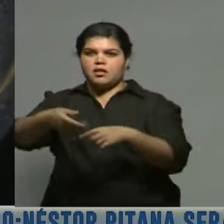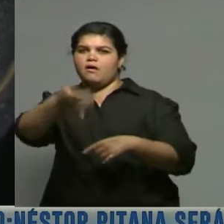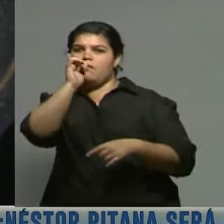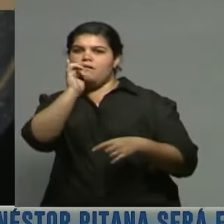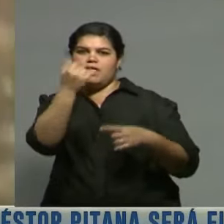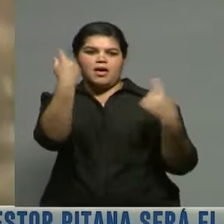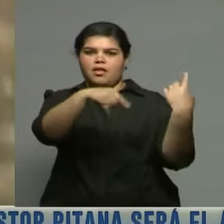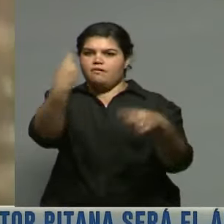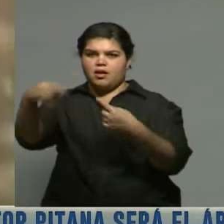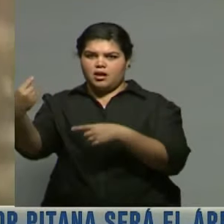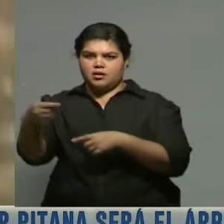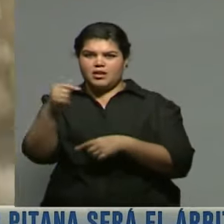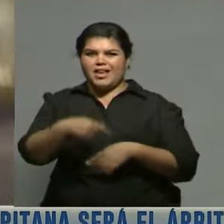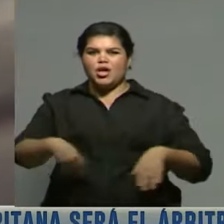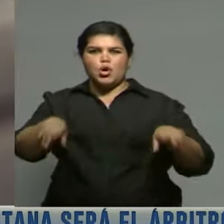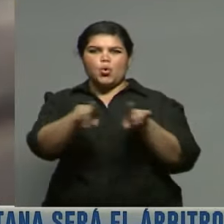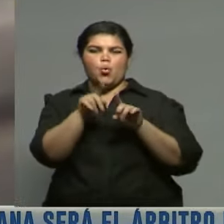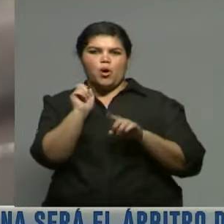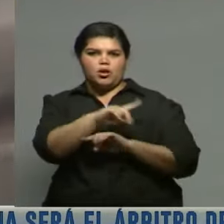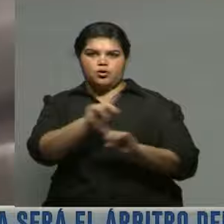que no han tenido esa misma suerte.